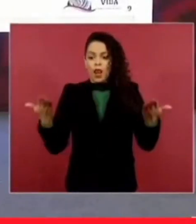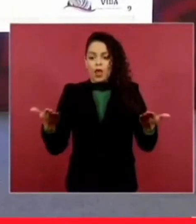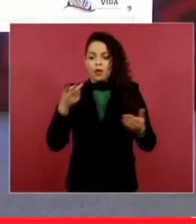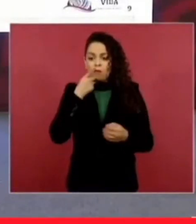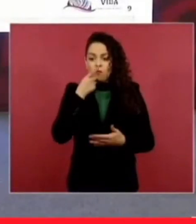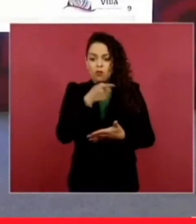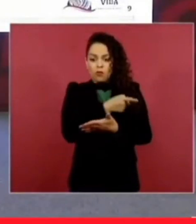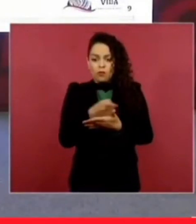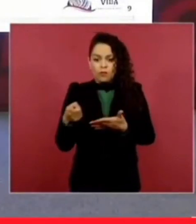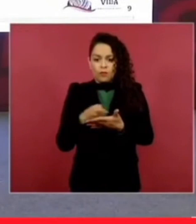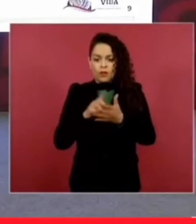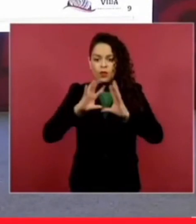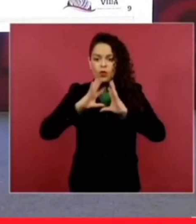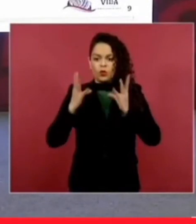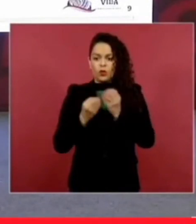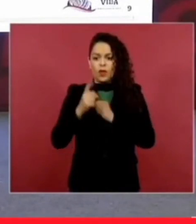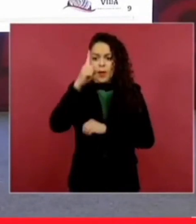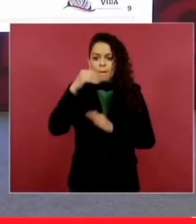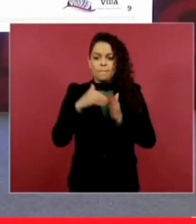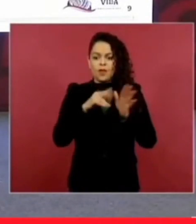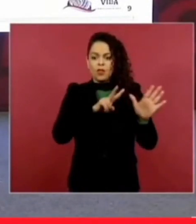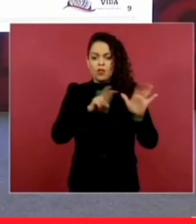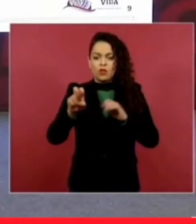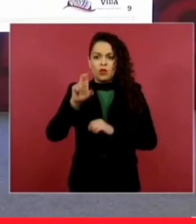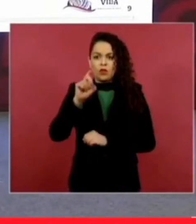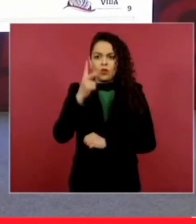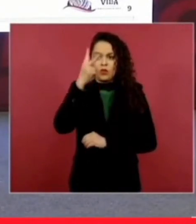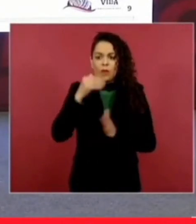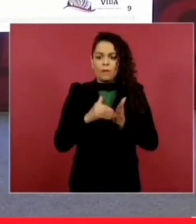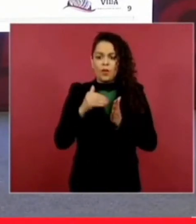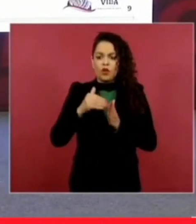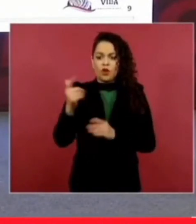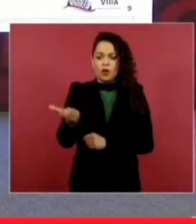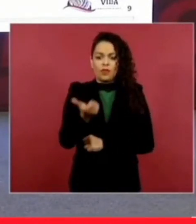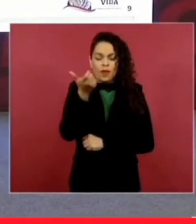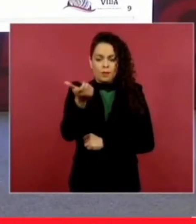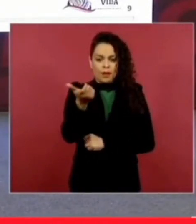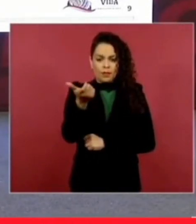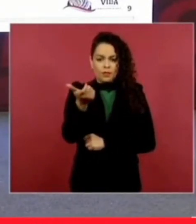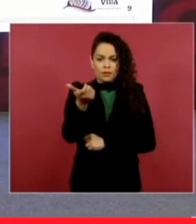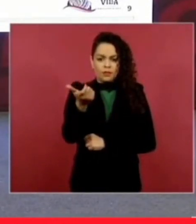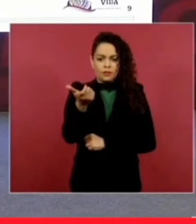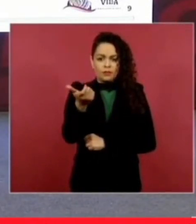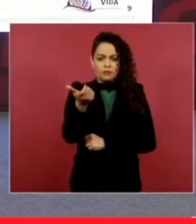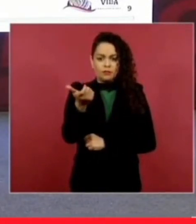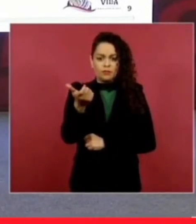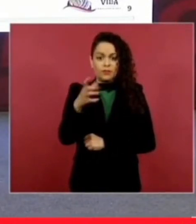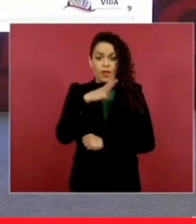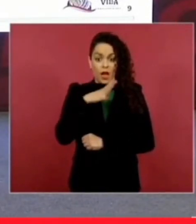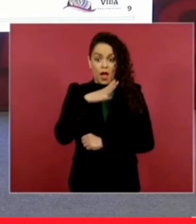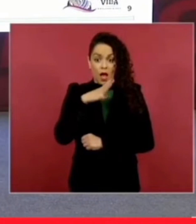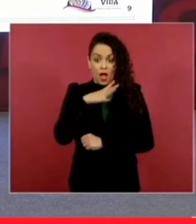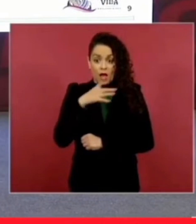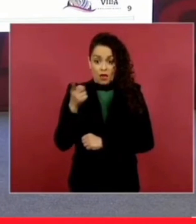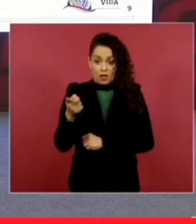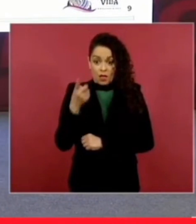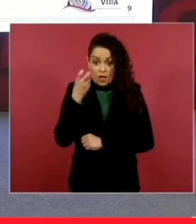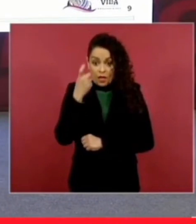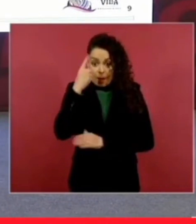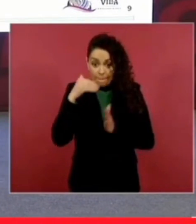de 1,232 millones de pesos. Si solo en efectivo había 1,000 millones de pesos,